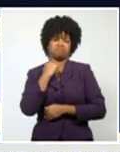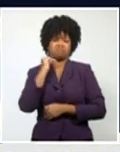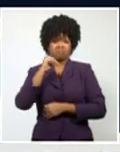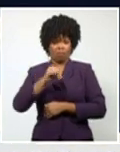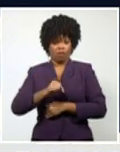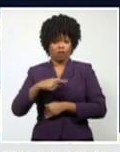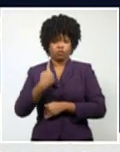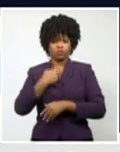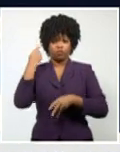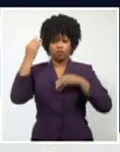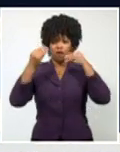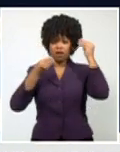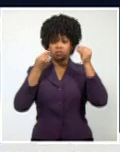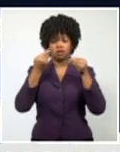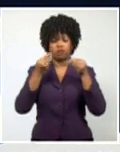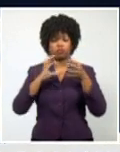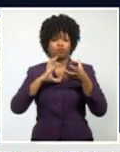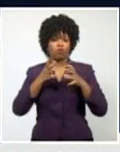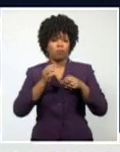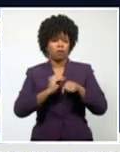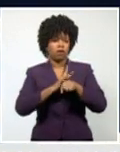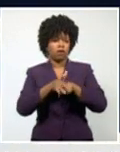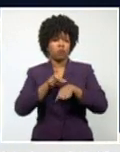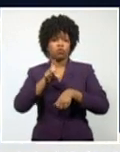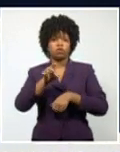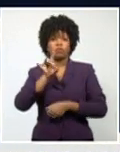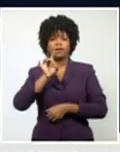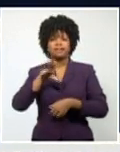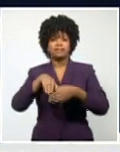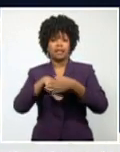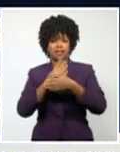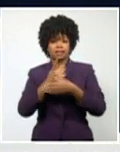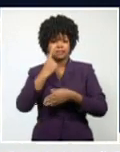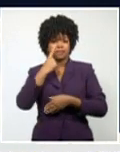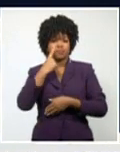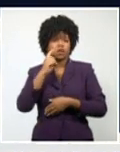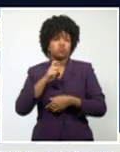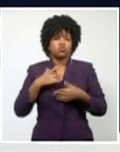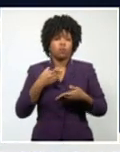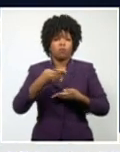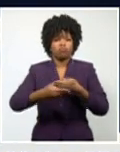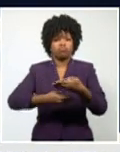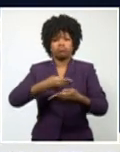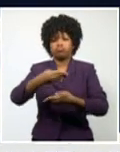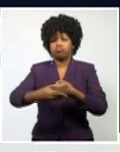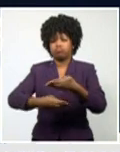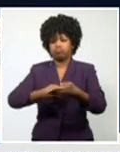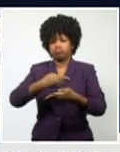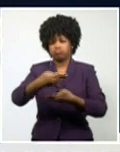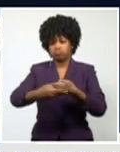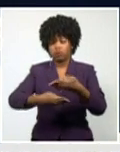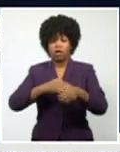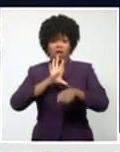los últimos 15 días, que nos pone de manifiesto cómo va evolucionando el comportamiento de esta enfermedad